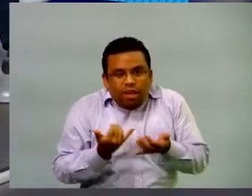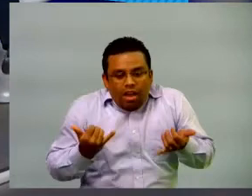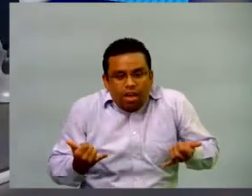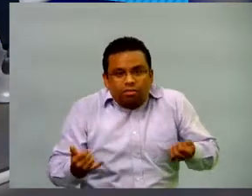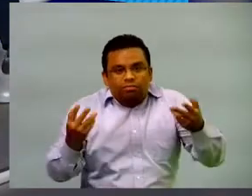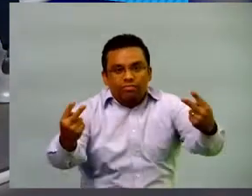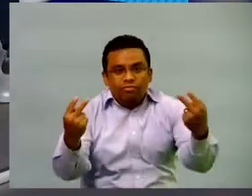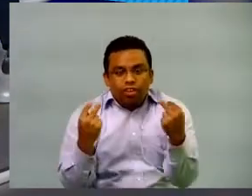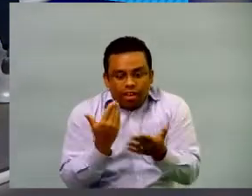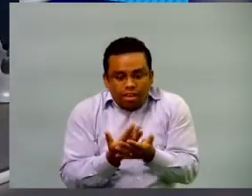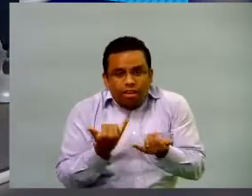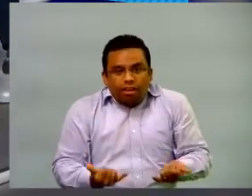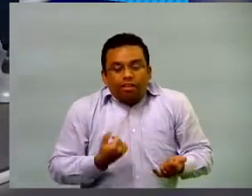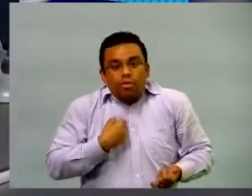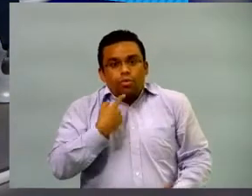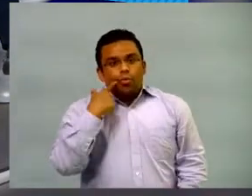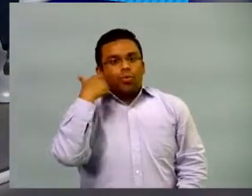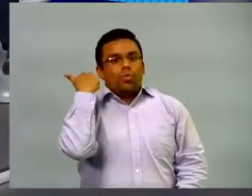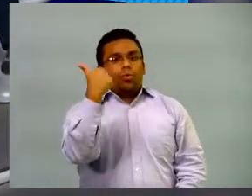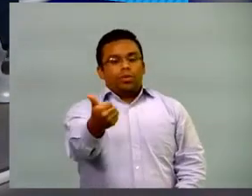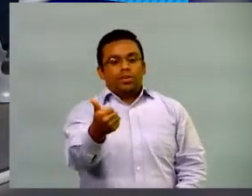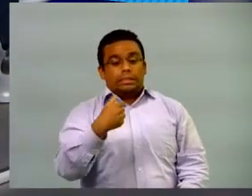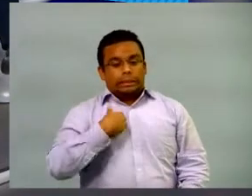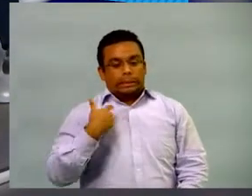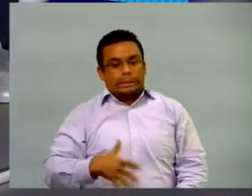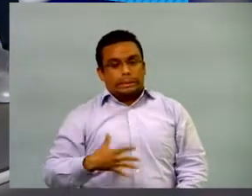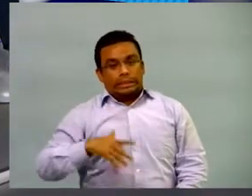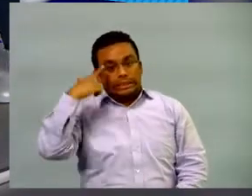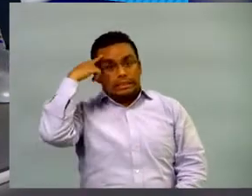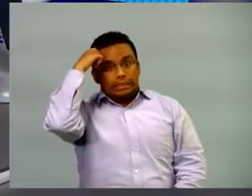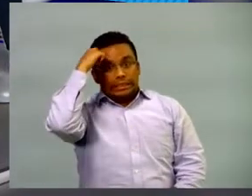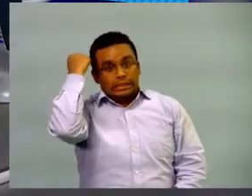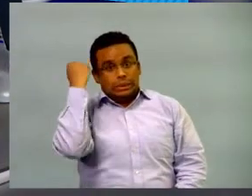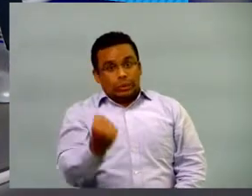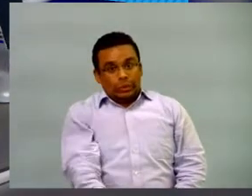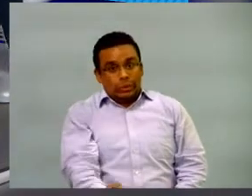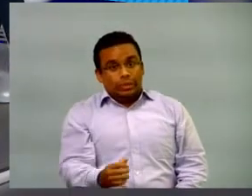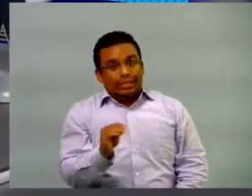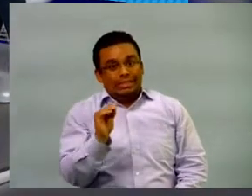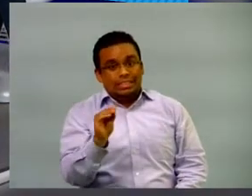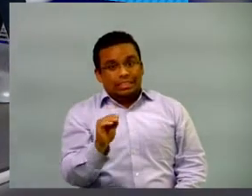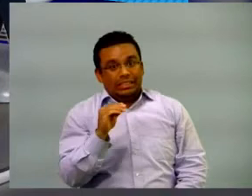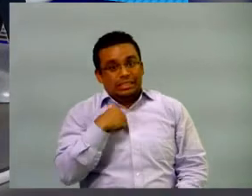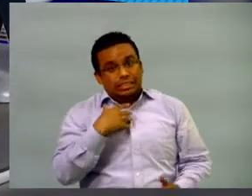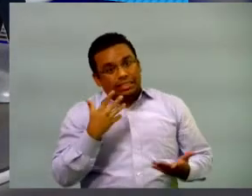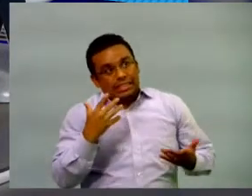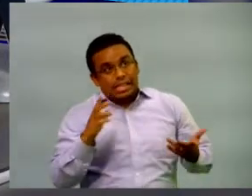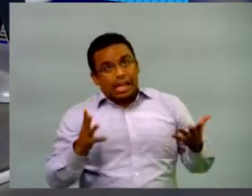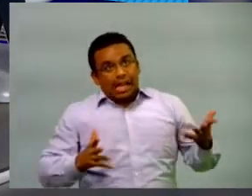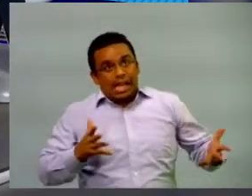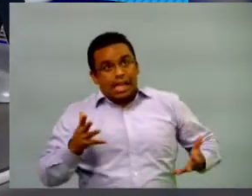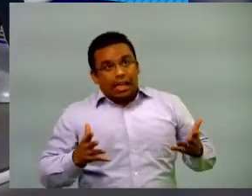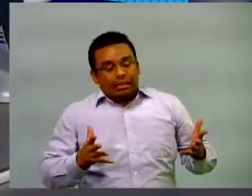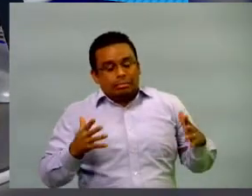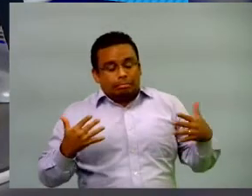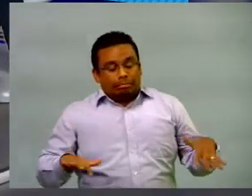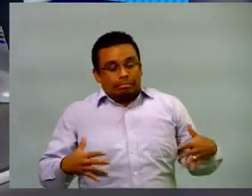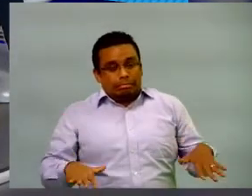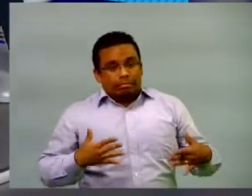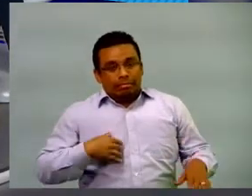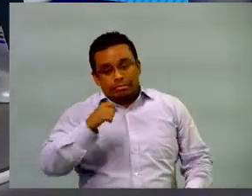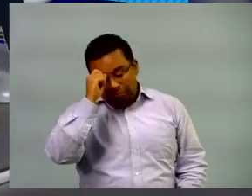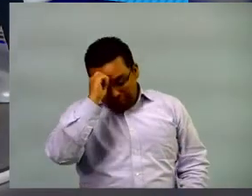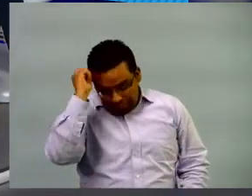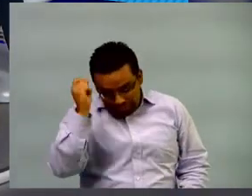presencial. Esto es un reto tenaz, por no decirlo de otra manera, aquí frente a cámaras, porque me quito el sombrero